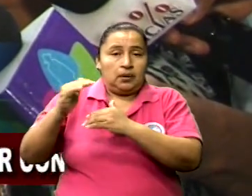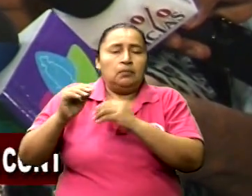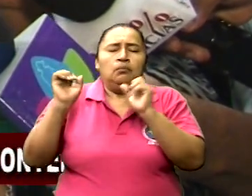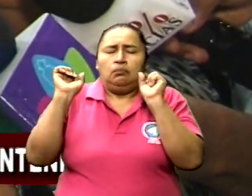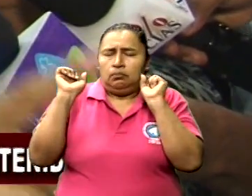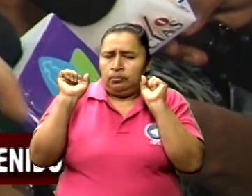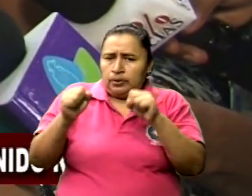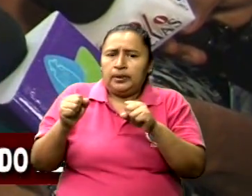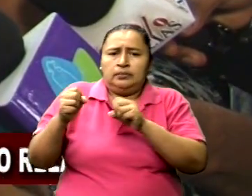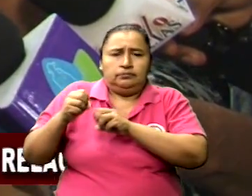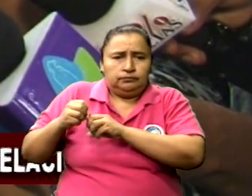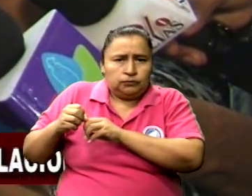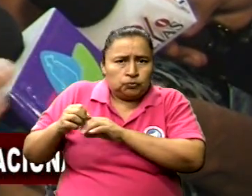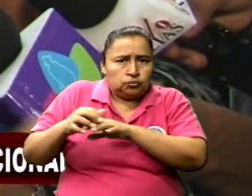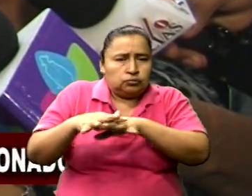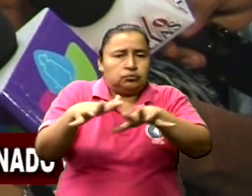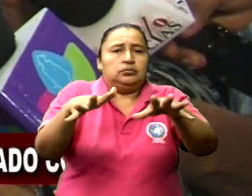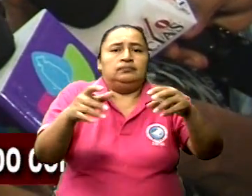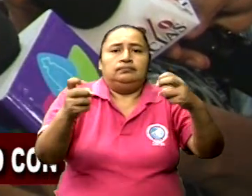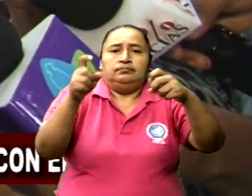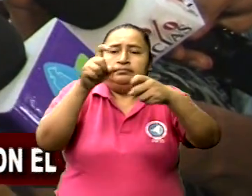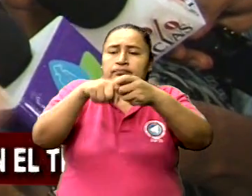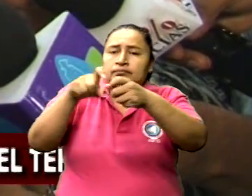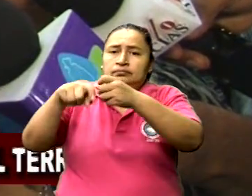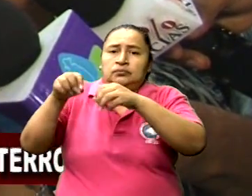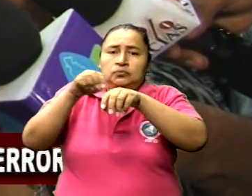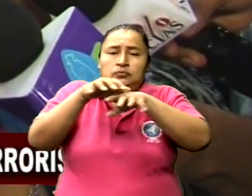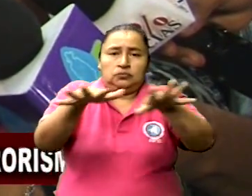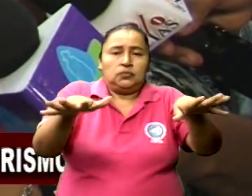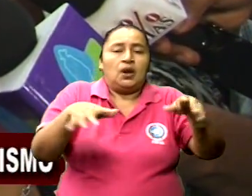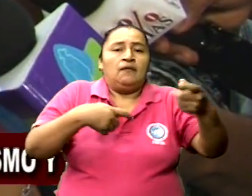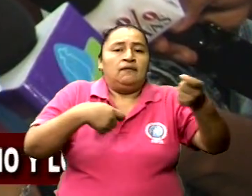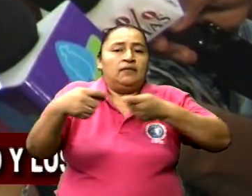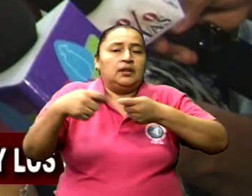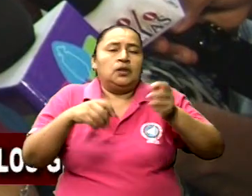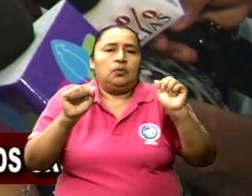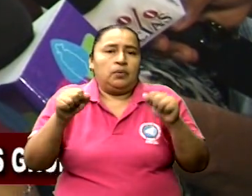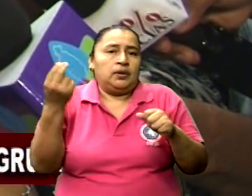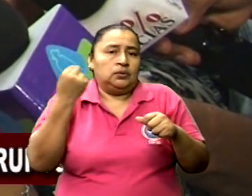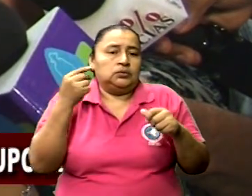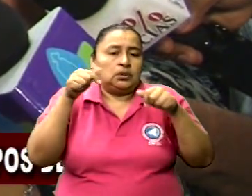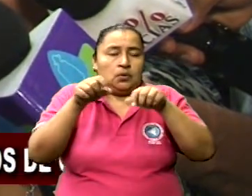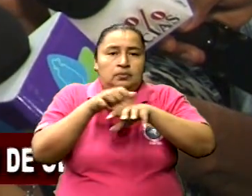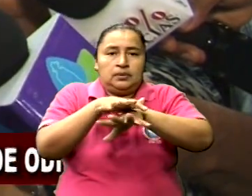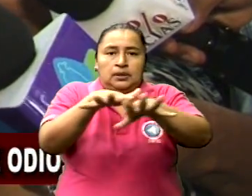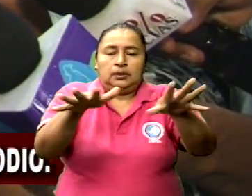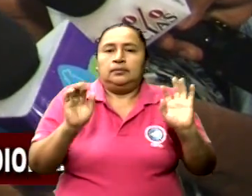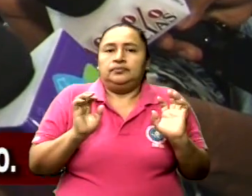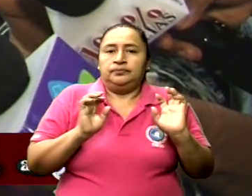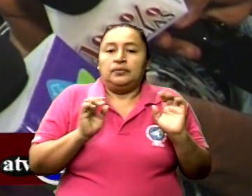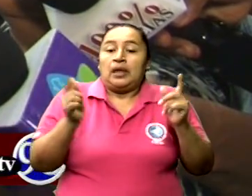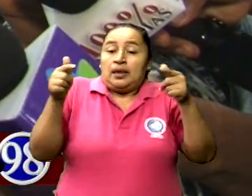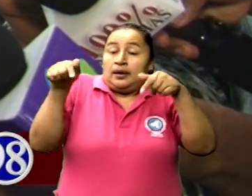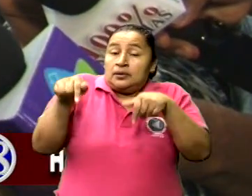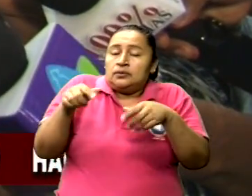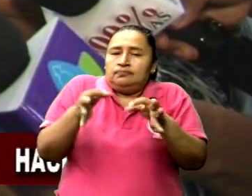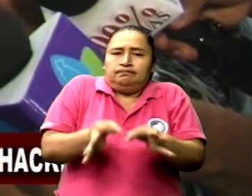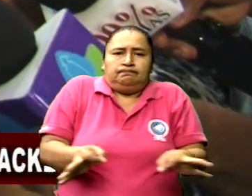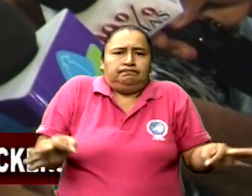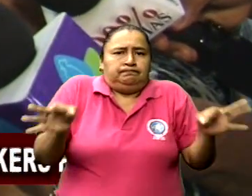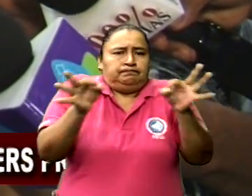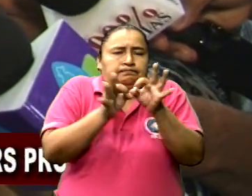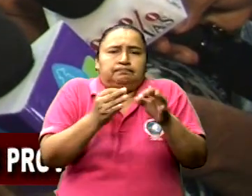ser retroalimentado a la red y pueda ser vendido y comercializado a la red. Eso es algo sumamente